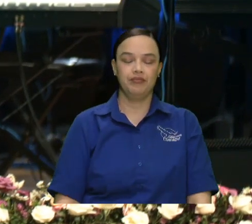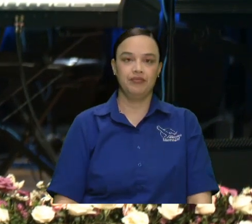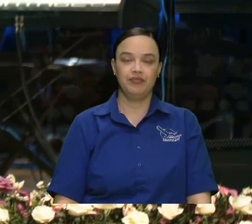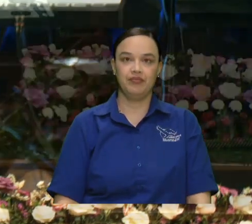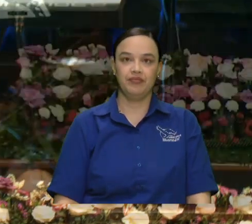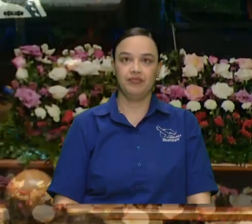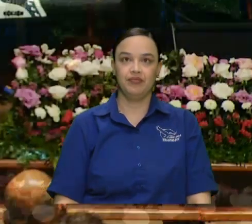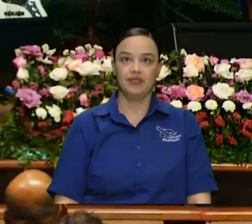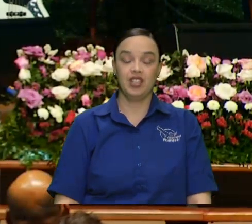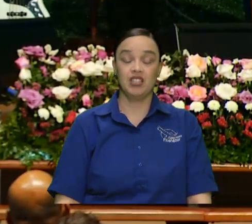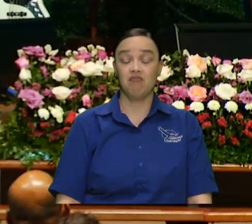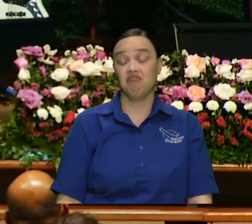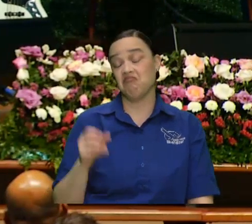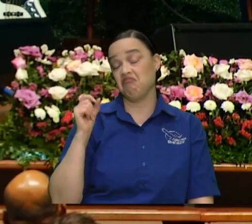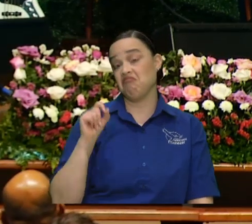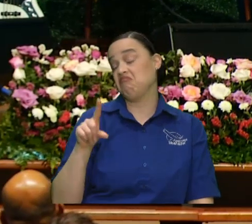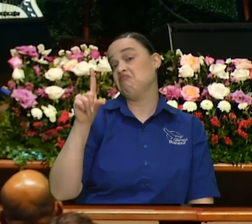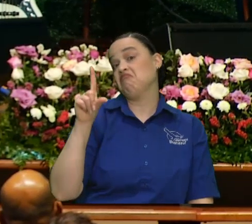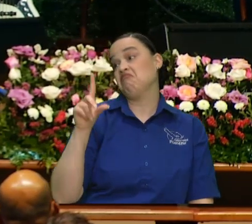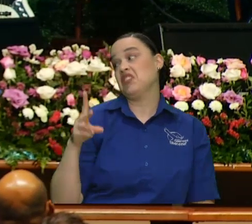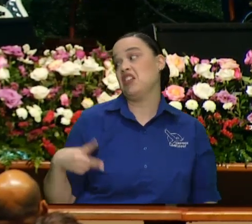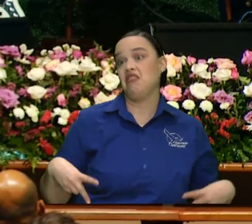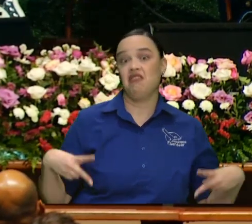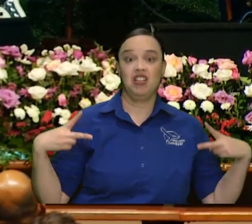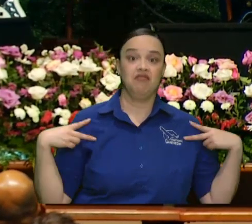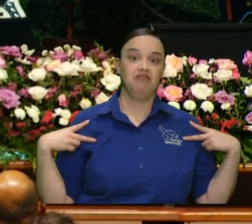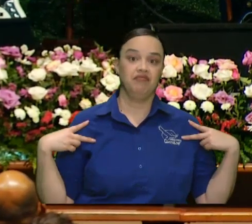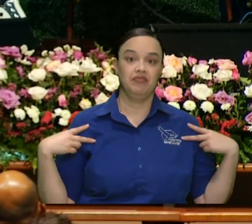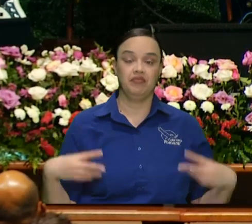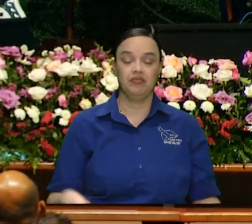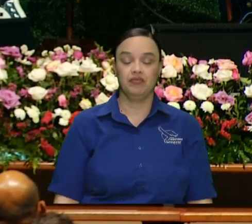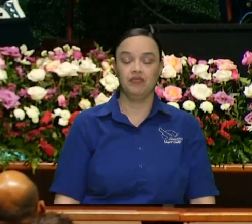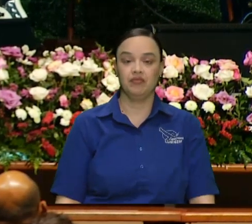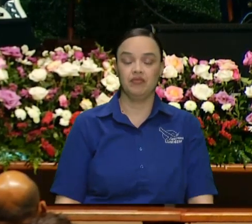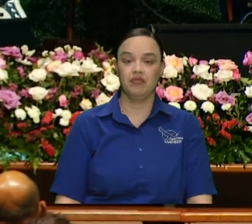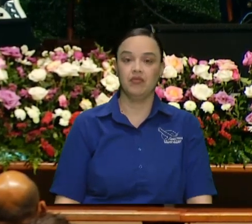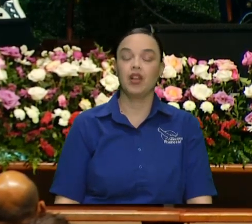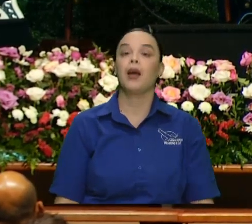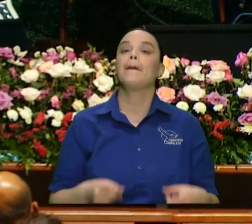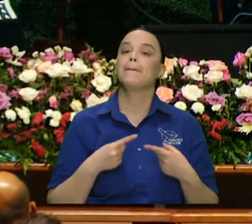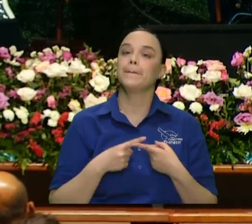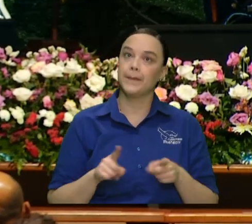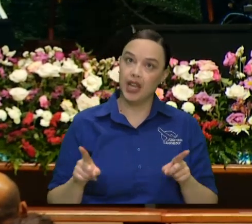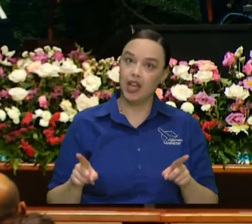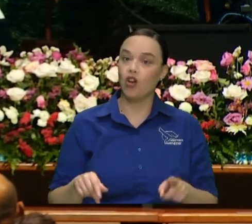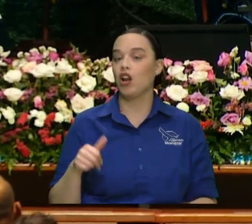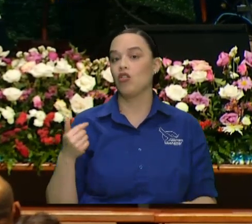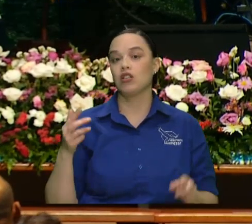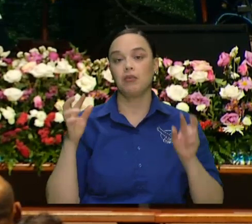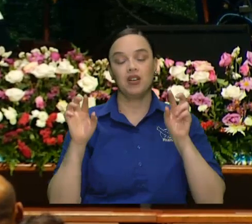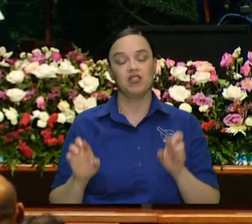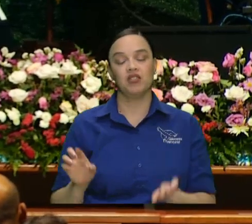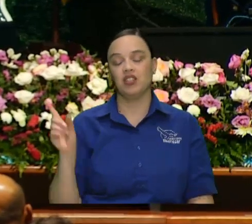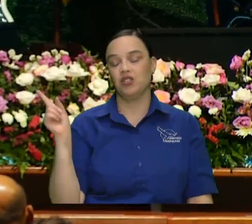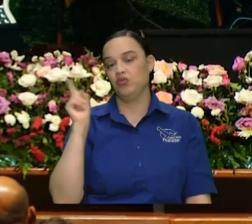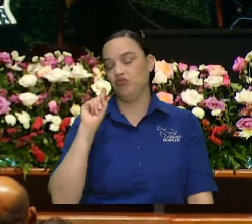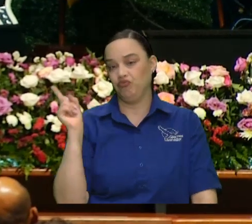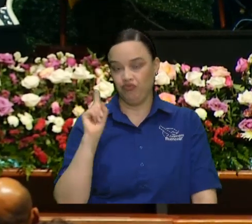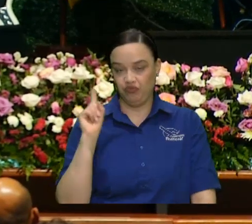se acostumbró a vivir con eso pero la otra persona no